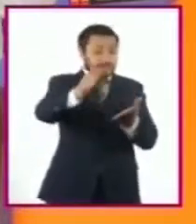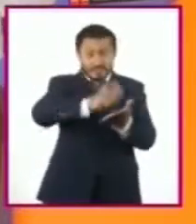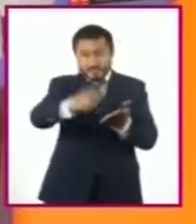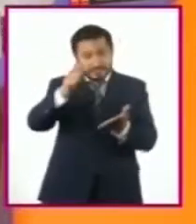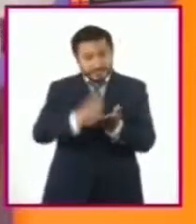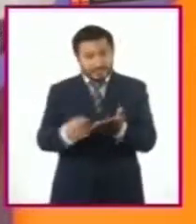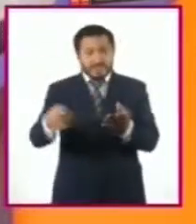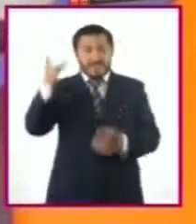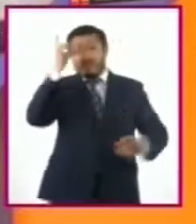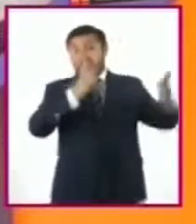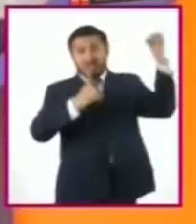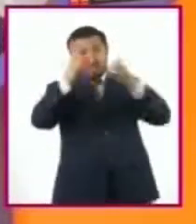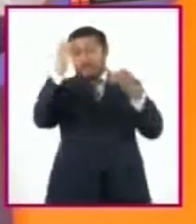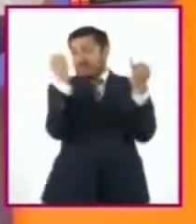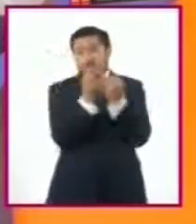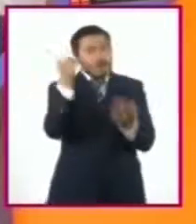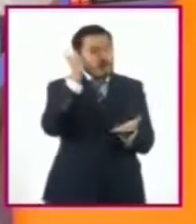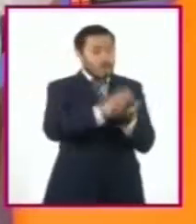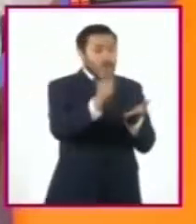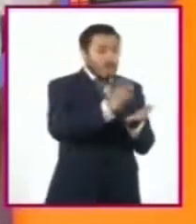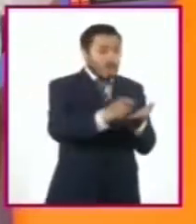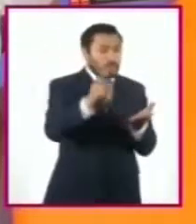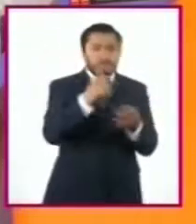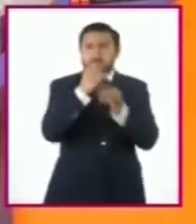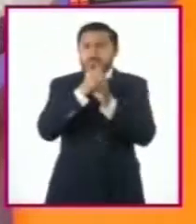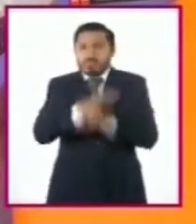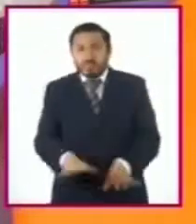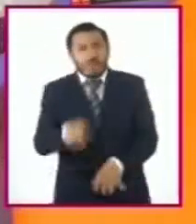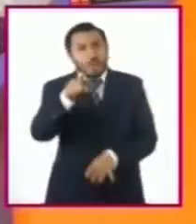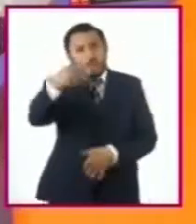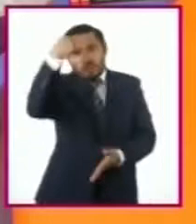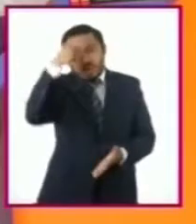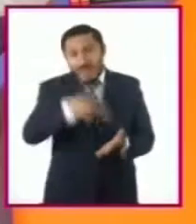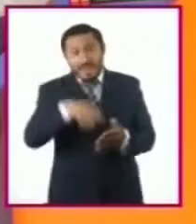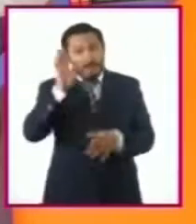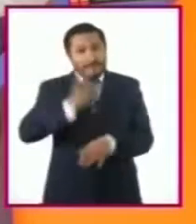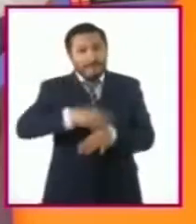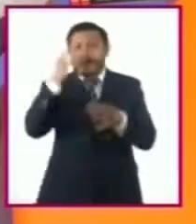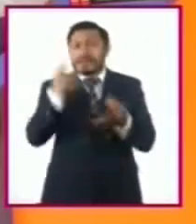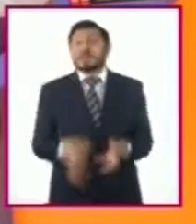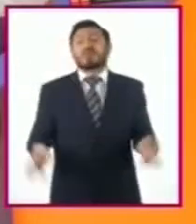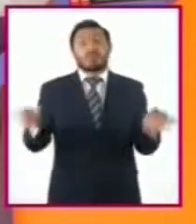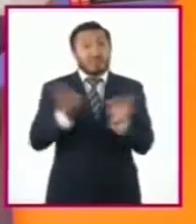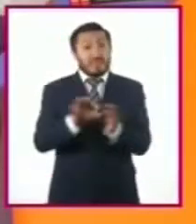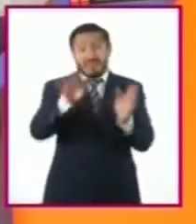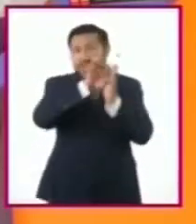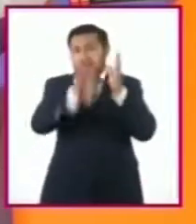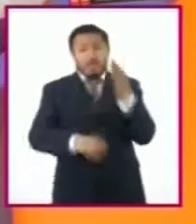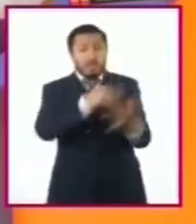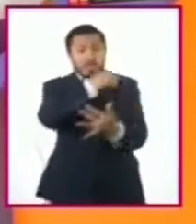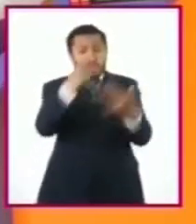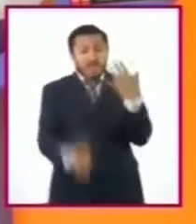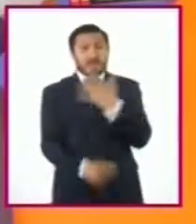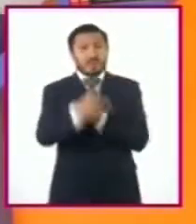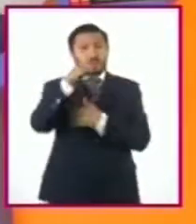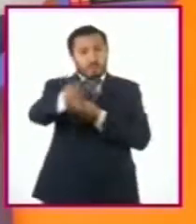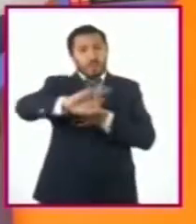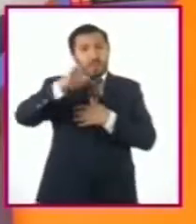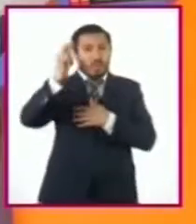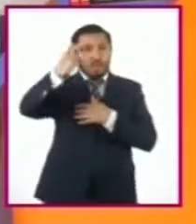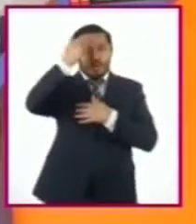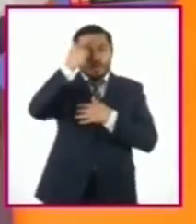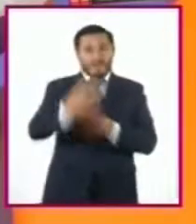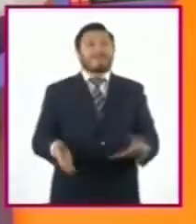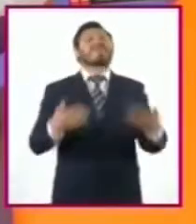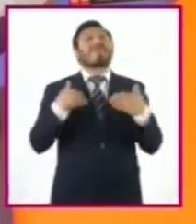posible registrar sus dudas, así como la información que consideren importante y también aquellos ejemplos que les ayuden a recordar y